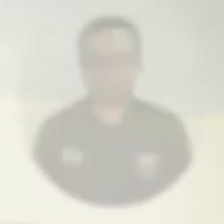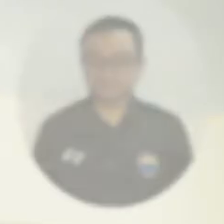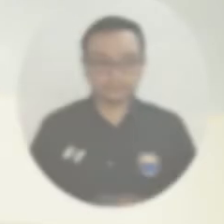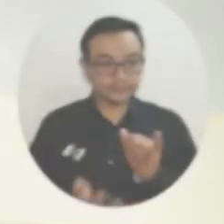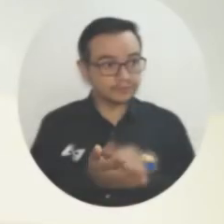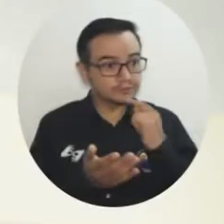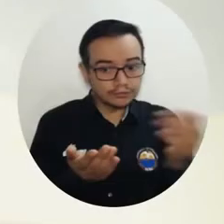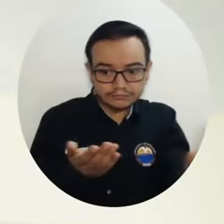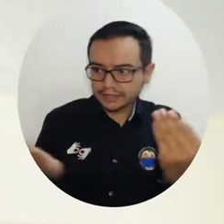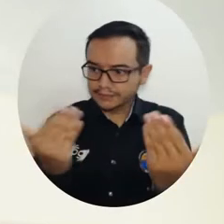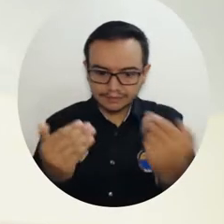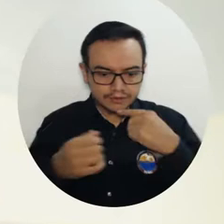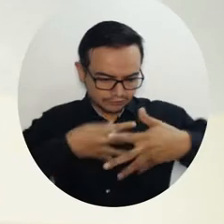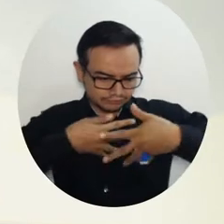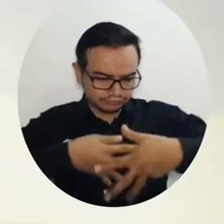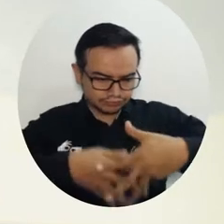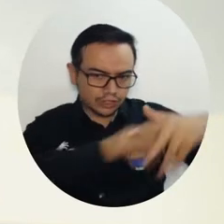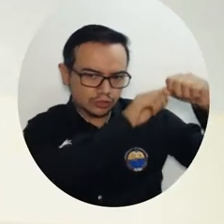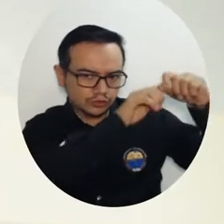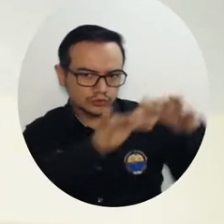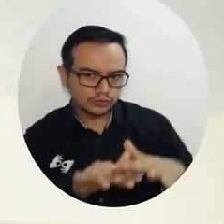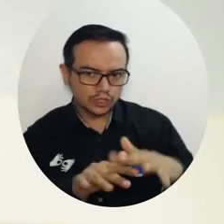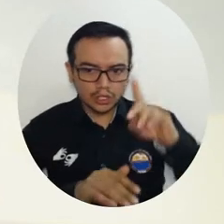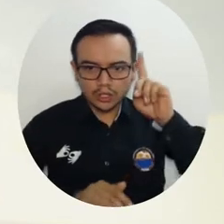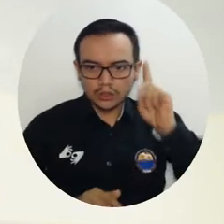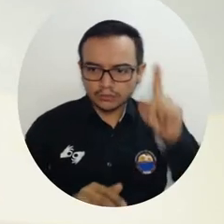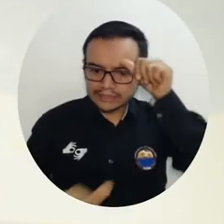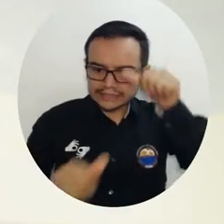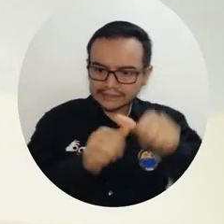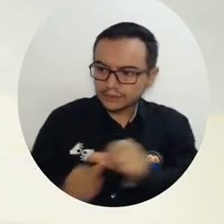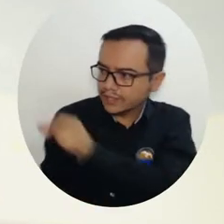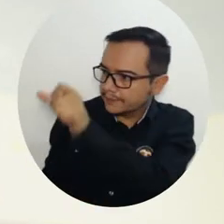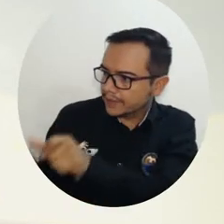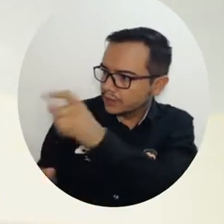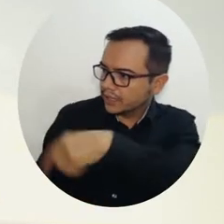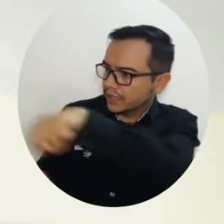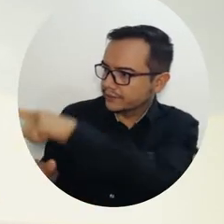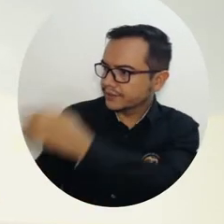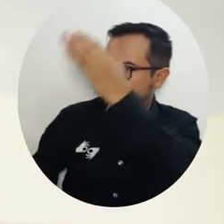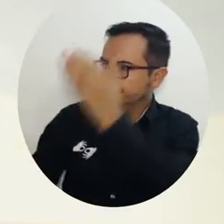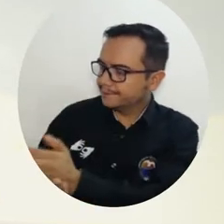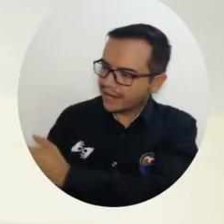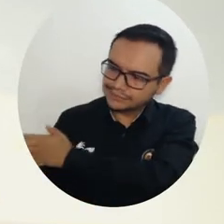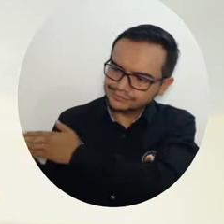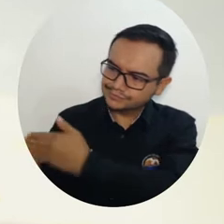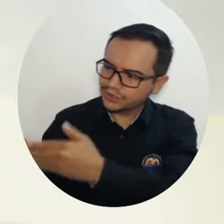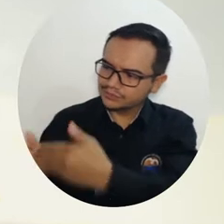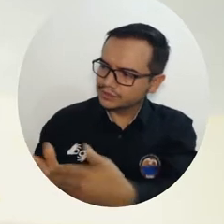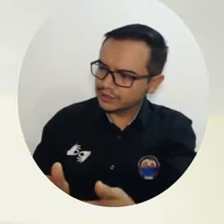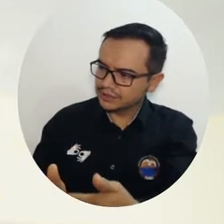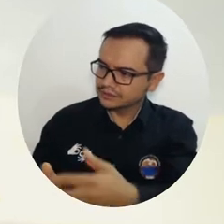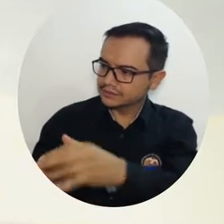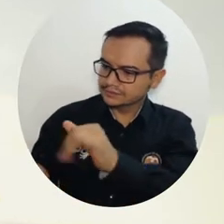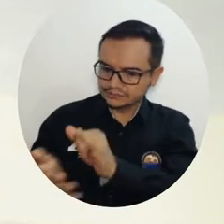Bueno, esta convocatoria de la Marcha de la Luz se realizó para poder conmemorar a aquellos estudiantes que han perdido su vida y